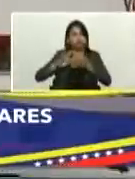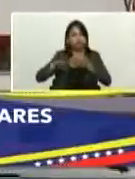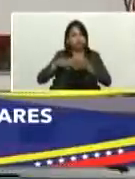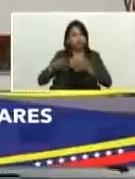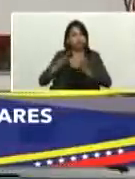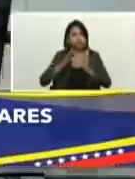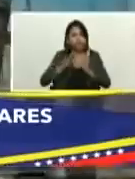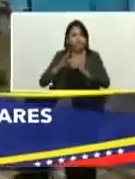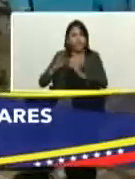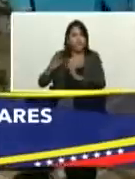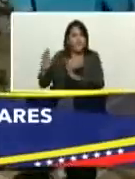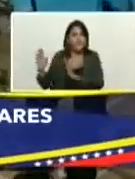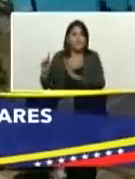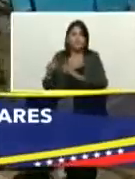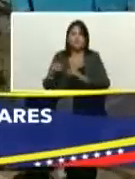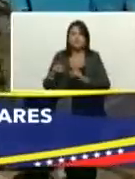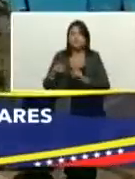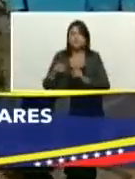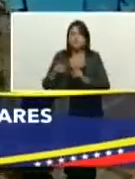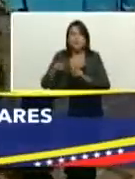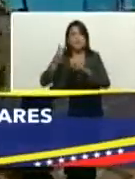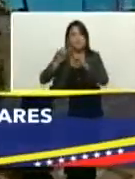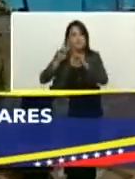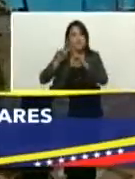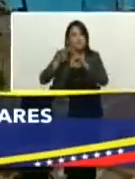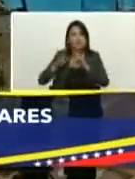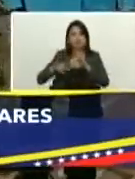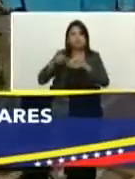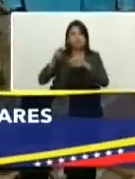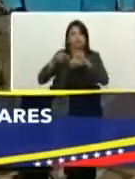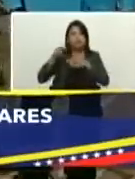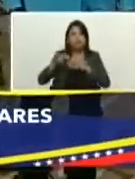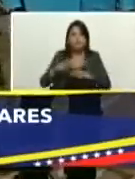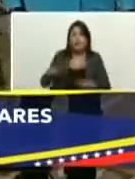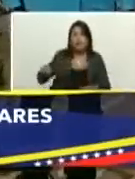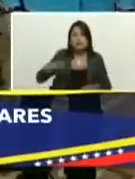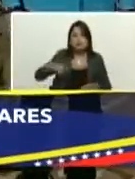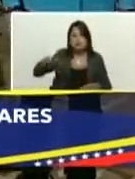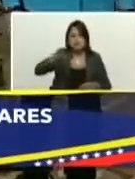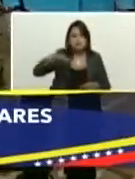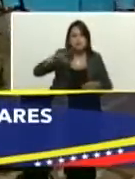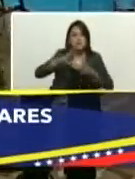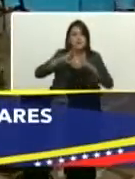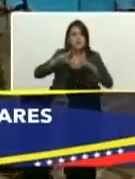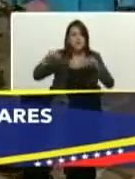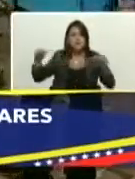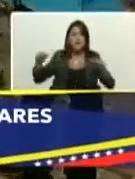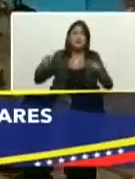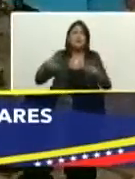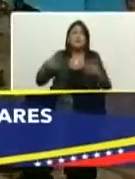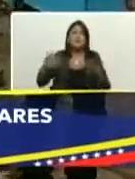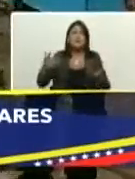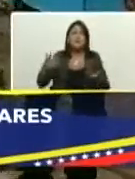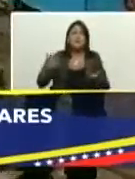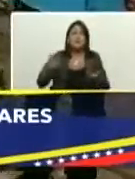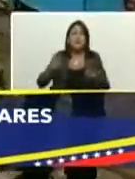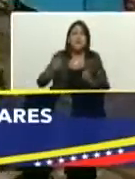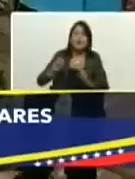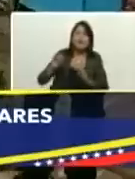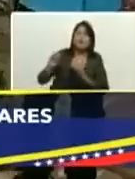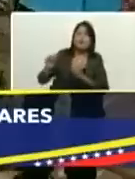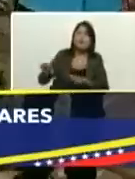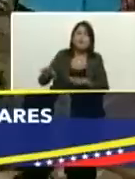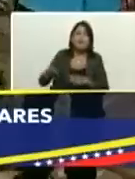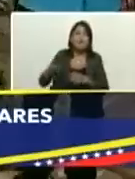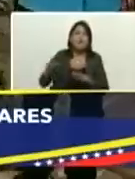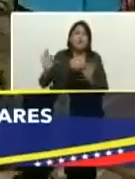conjunto con la Gran Misión Vivienda de Venezuela. Estos terrenos fueron terrenos rescatados, estaban destinados para condominios